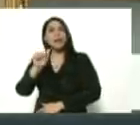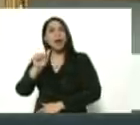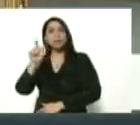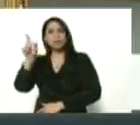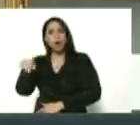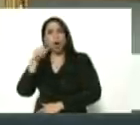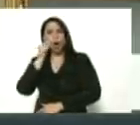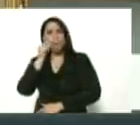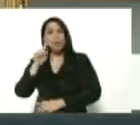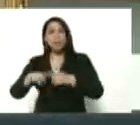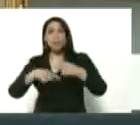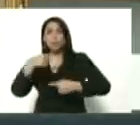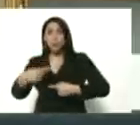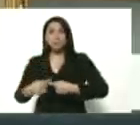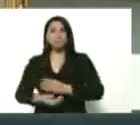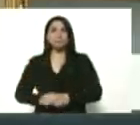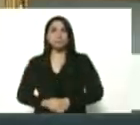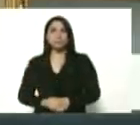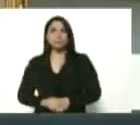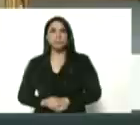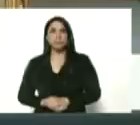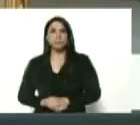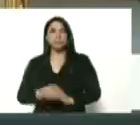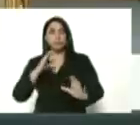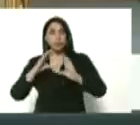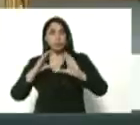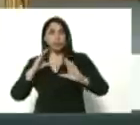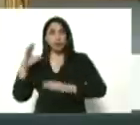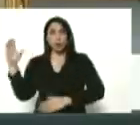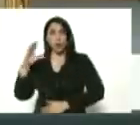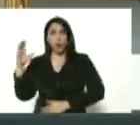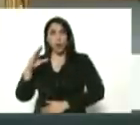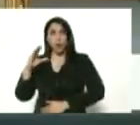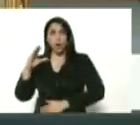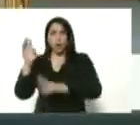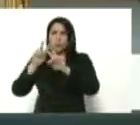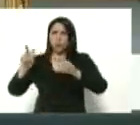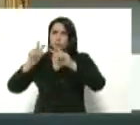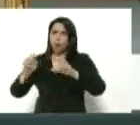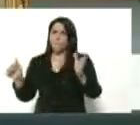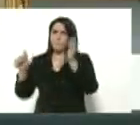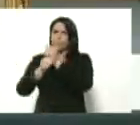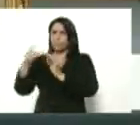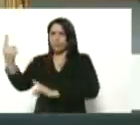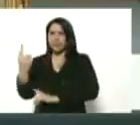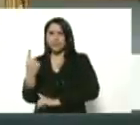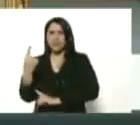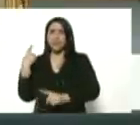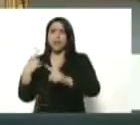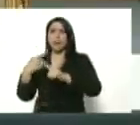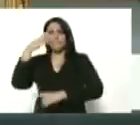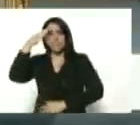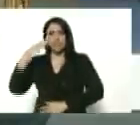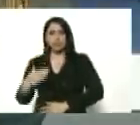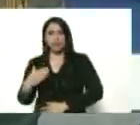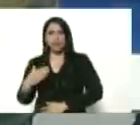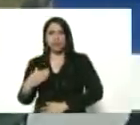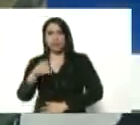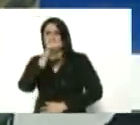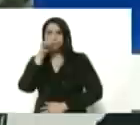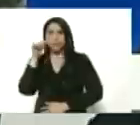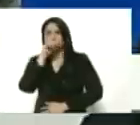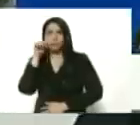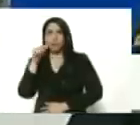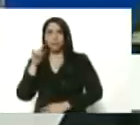Luego, los medios colombianos descubrieron la presencia del exmilitar,